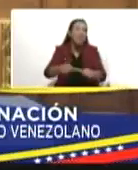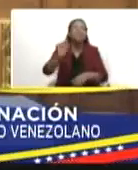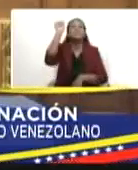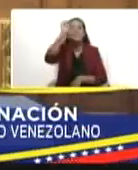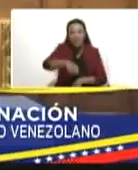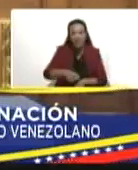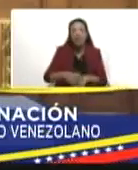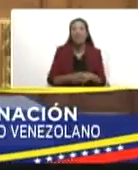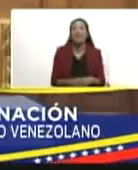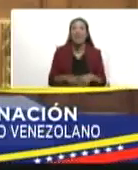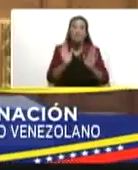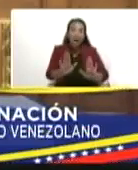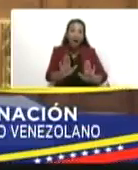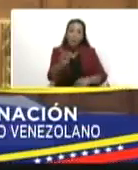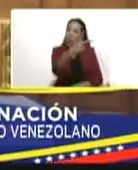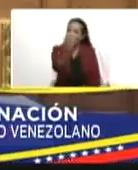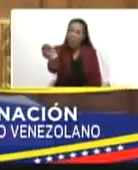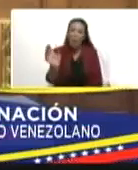seguimos